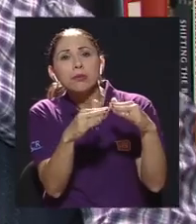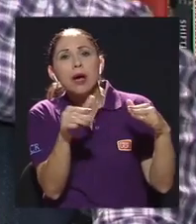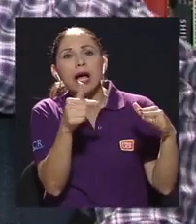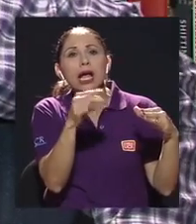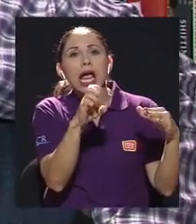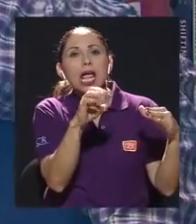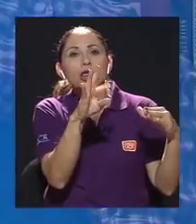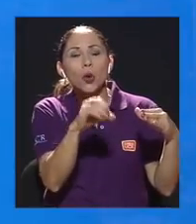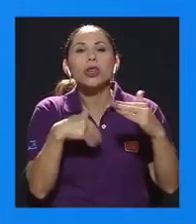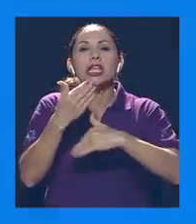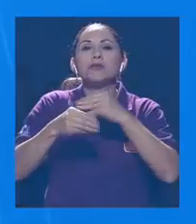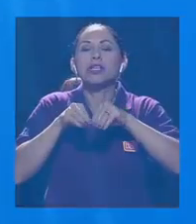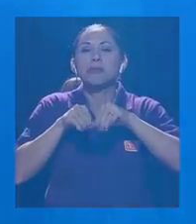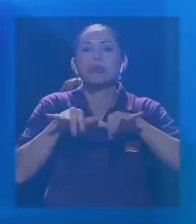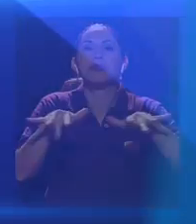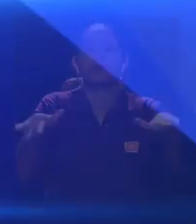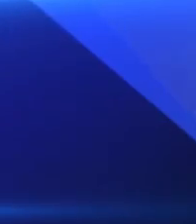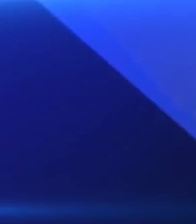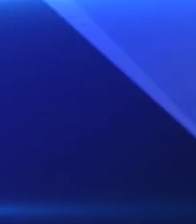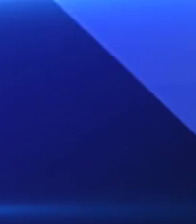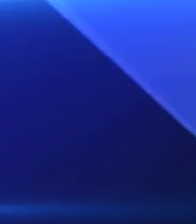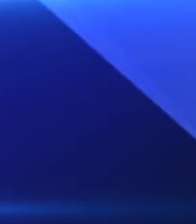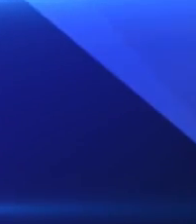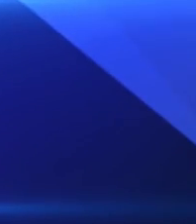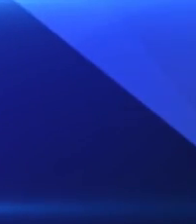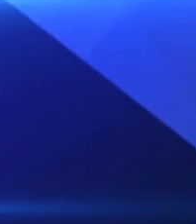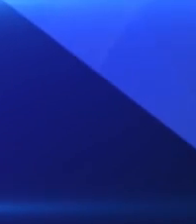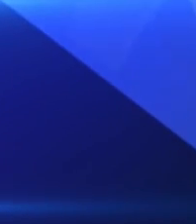creamos nuestras redes propias.